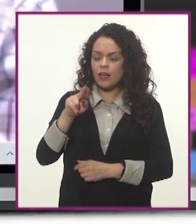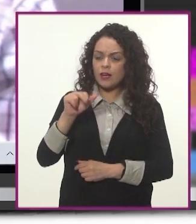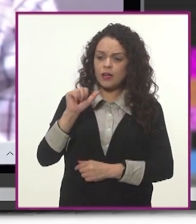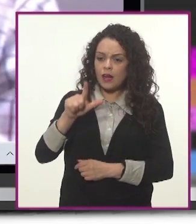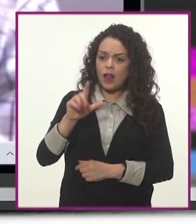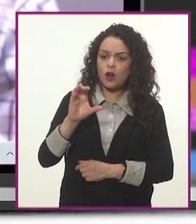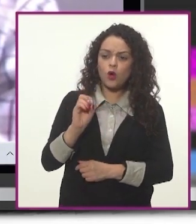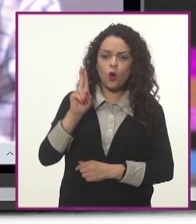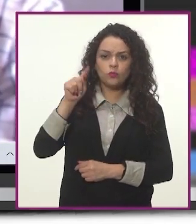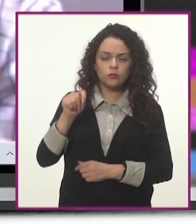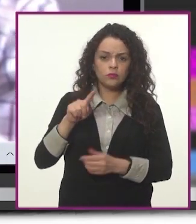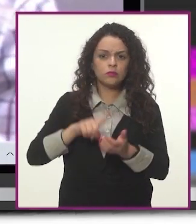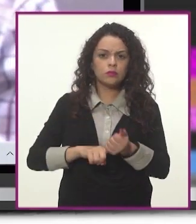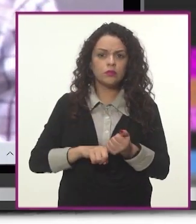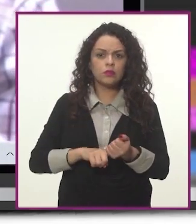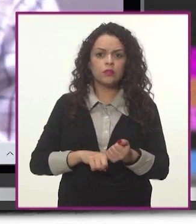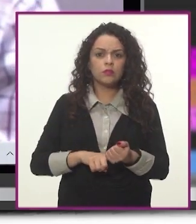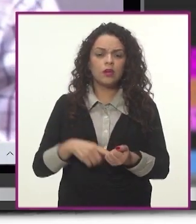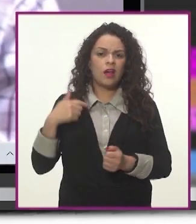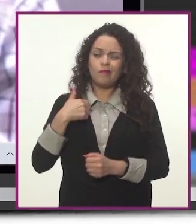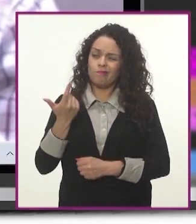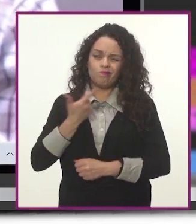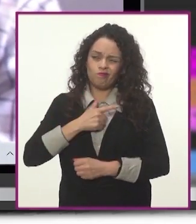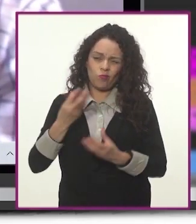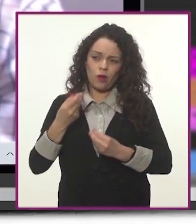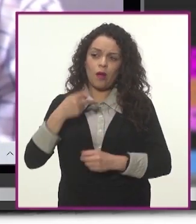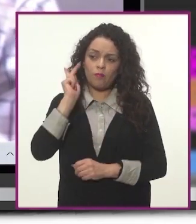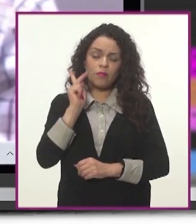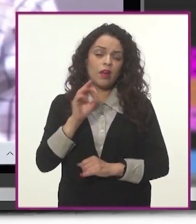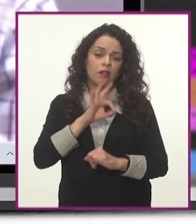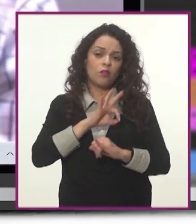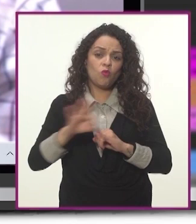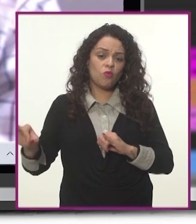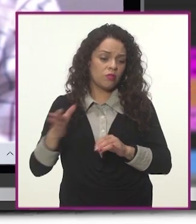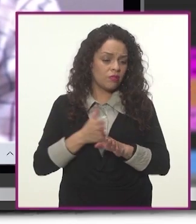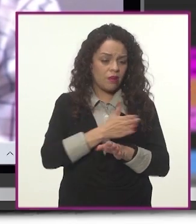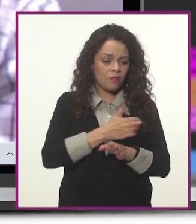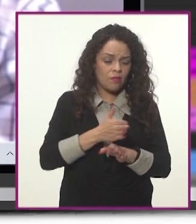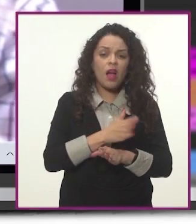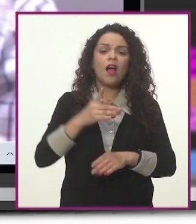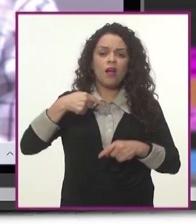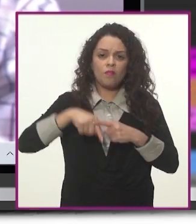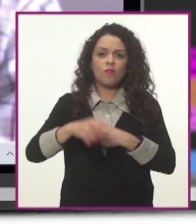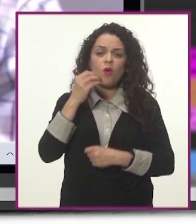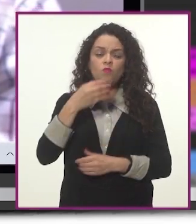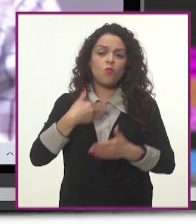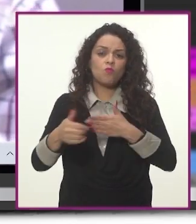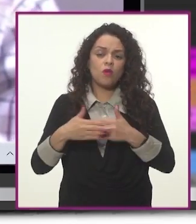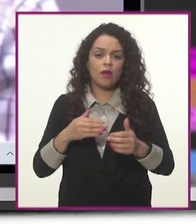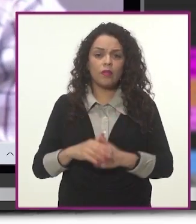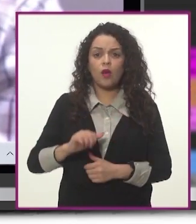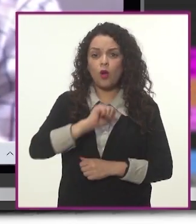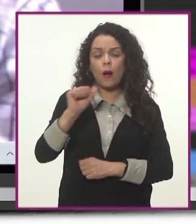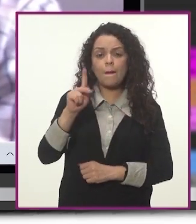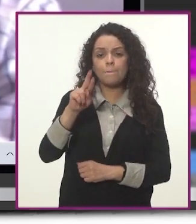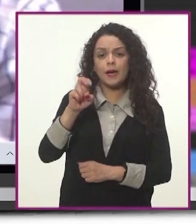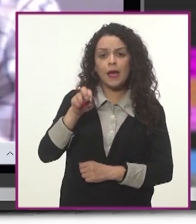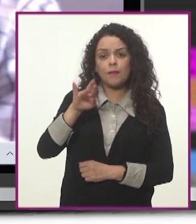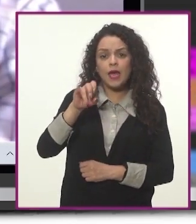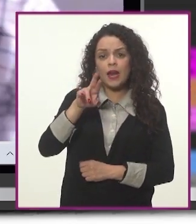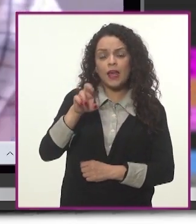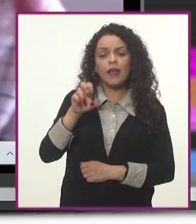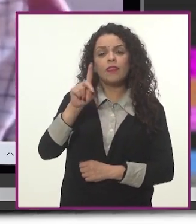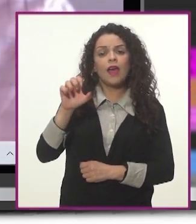década pasada en México, que no me gusta demasiado, y conozco el Avid y actualmente el Premiere de Adobe. El Avid ha sido